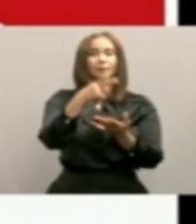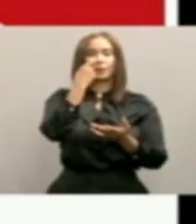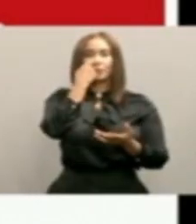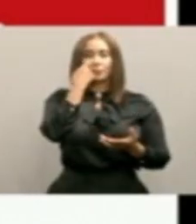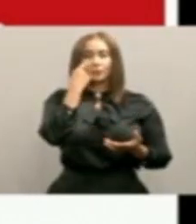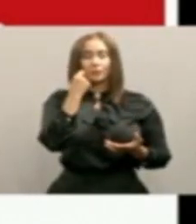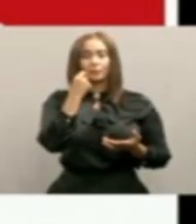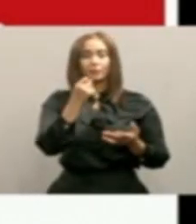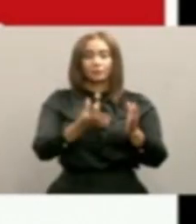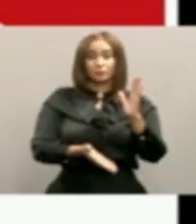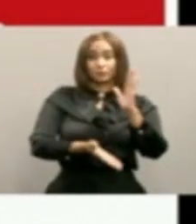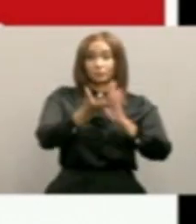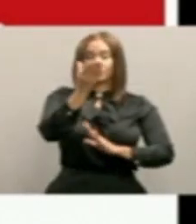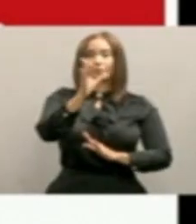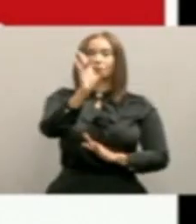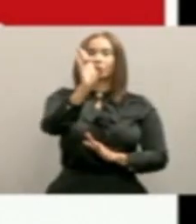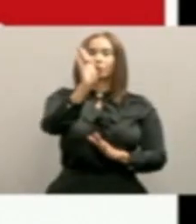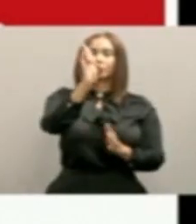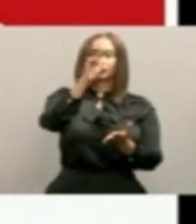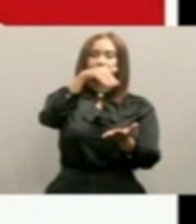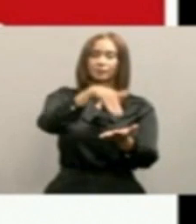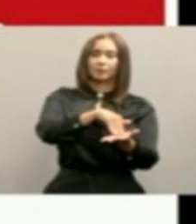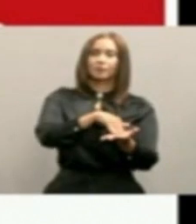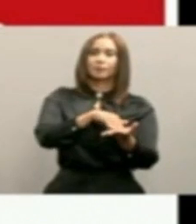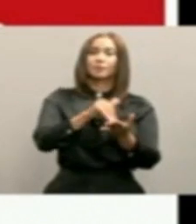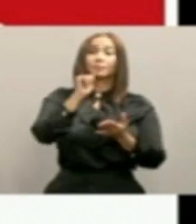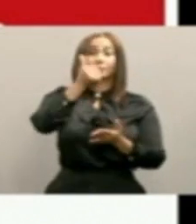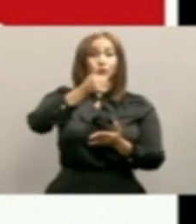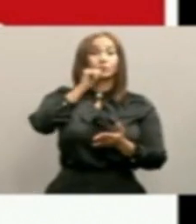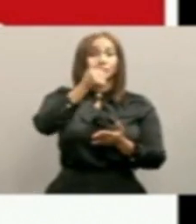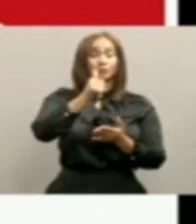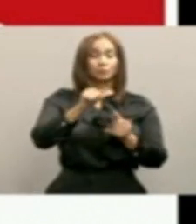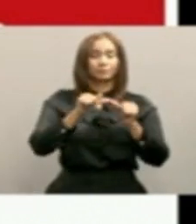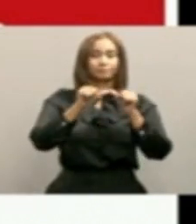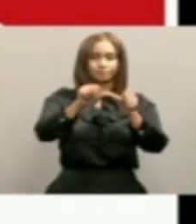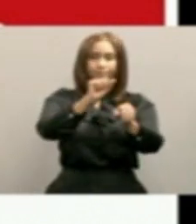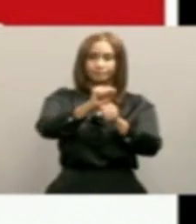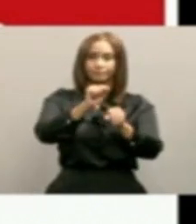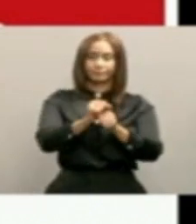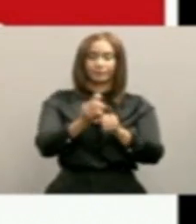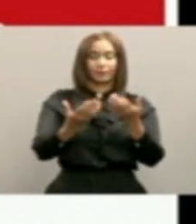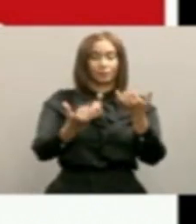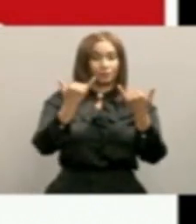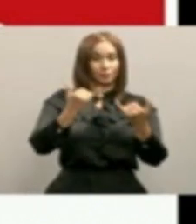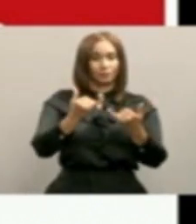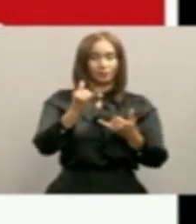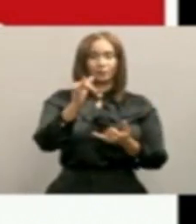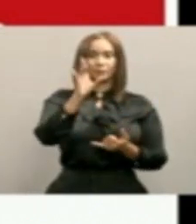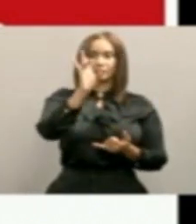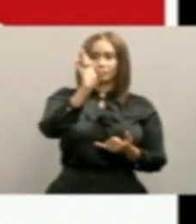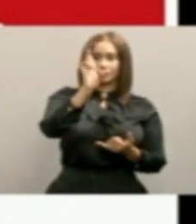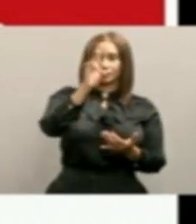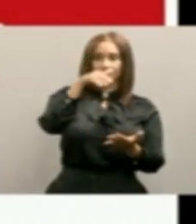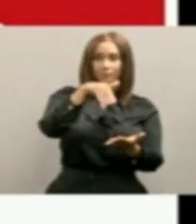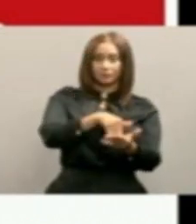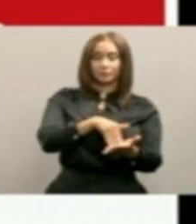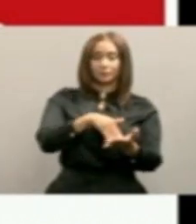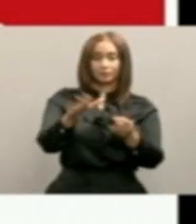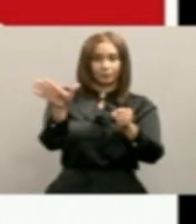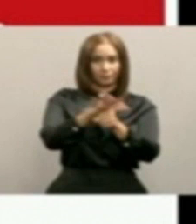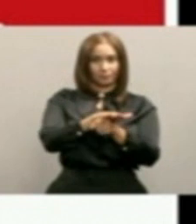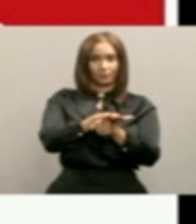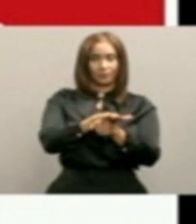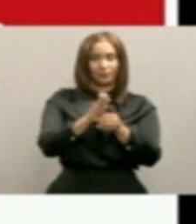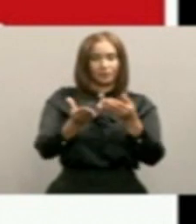a 7.000 pruebas diarias, estamos alrededor de 6.000, 5.000, hay dos días hemos conseguido 7.000. ¿Por qué no se han